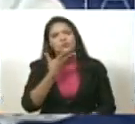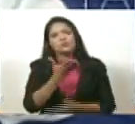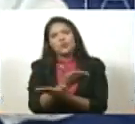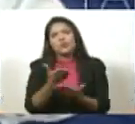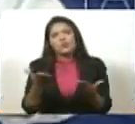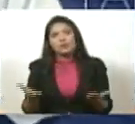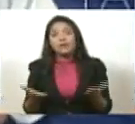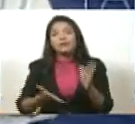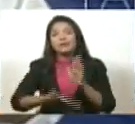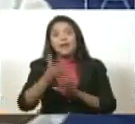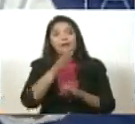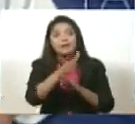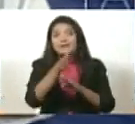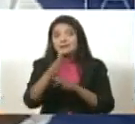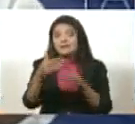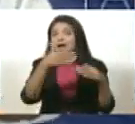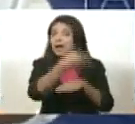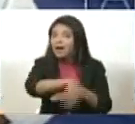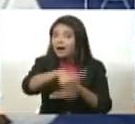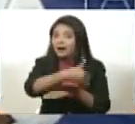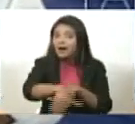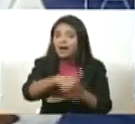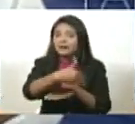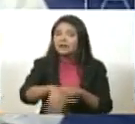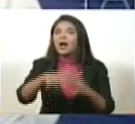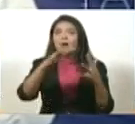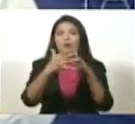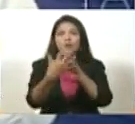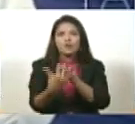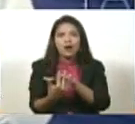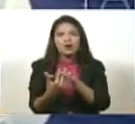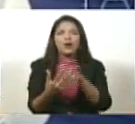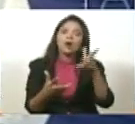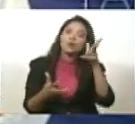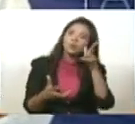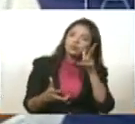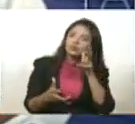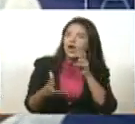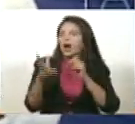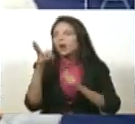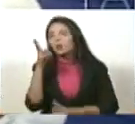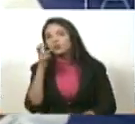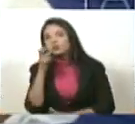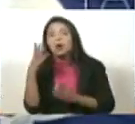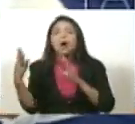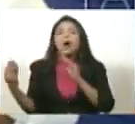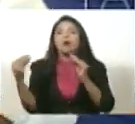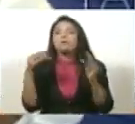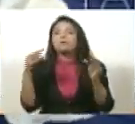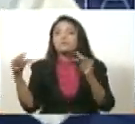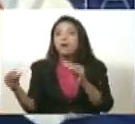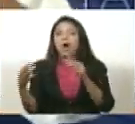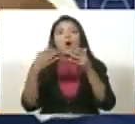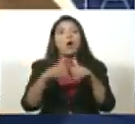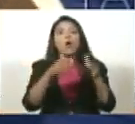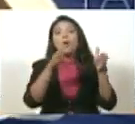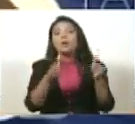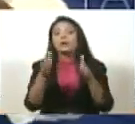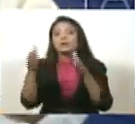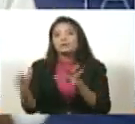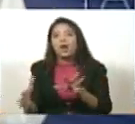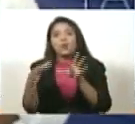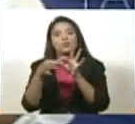de irse a las calles, a las veredas, a los barrios, a escuchar, a dialogar, a organizar, a unir,